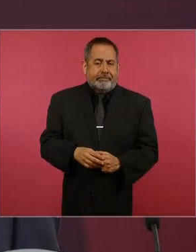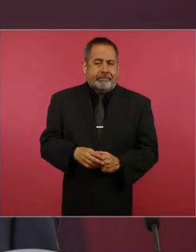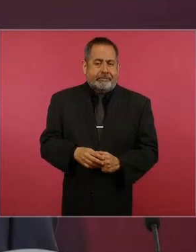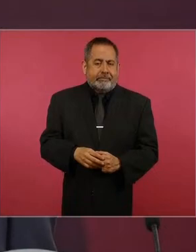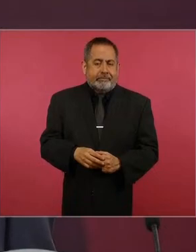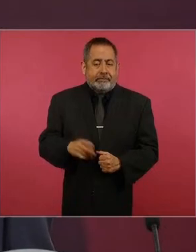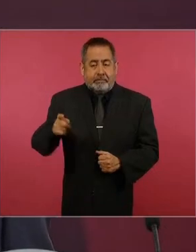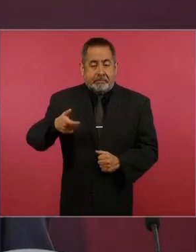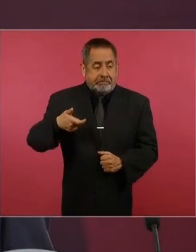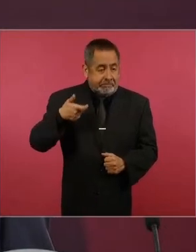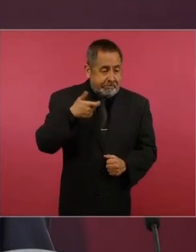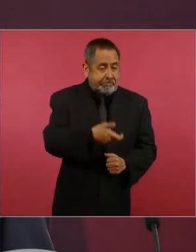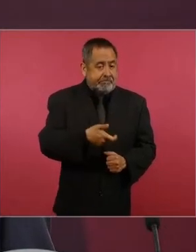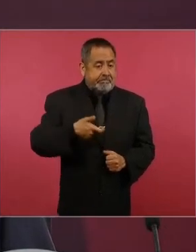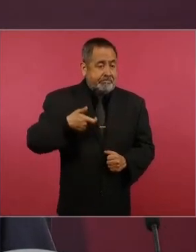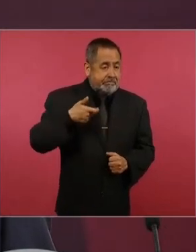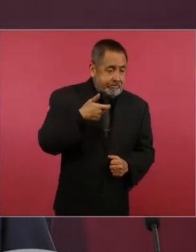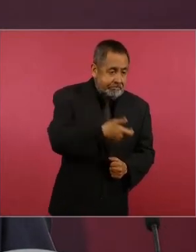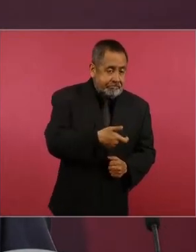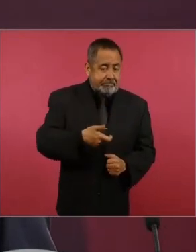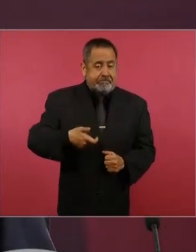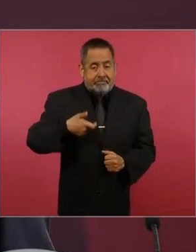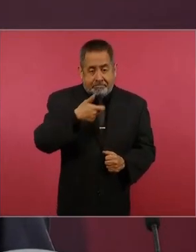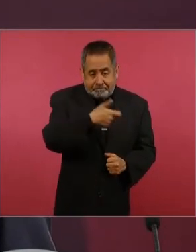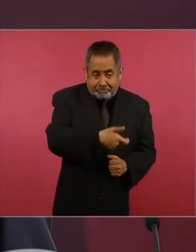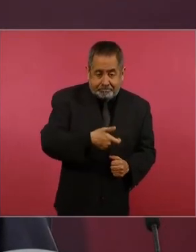ha costado ese hospital hasta ahora?